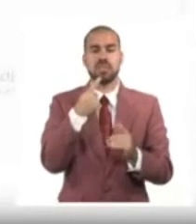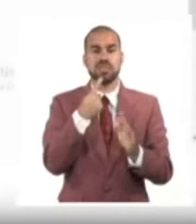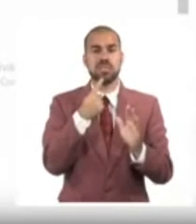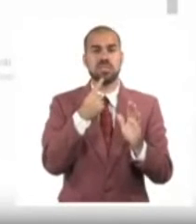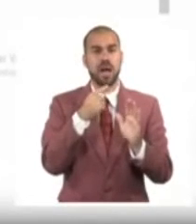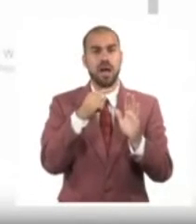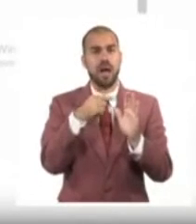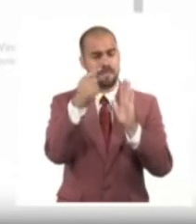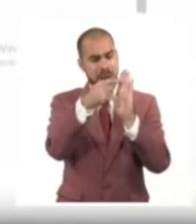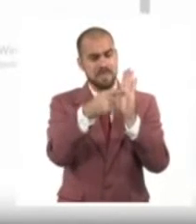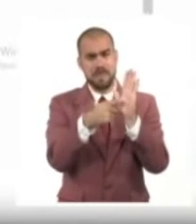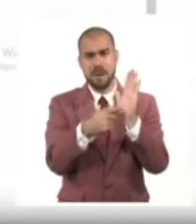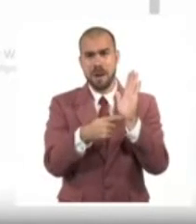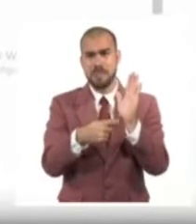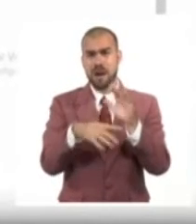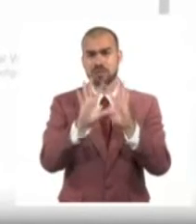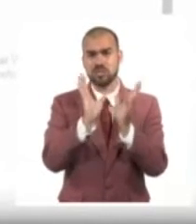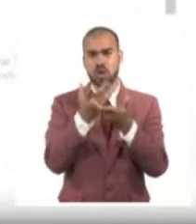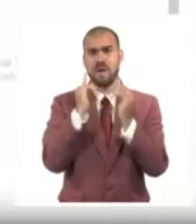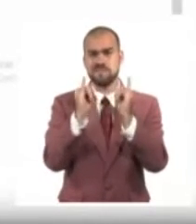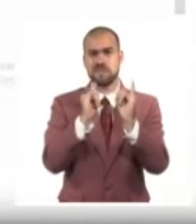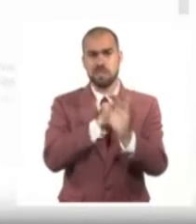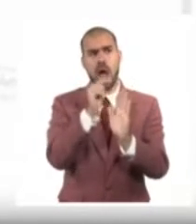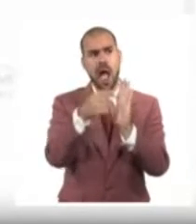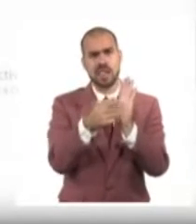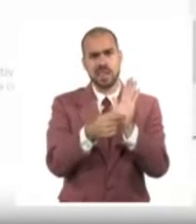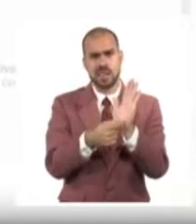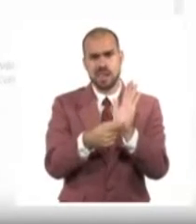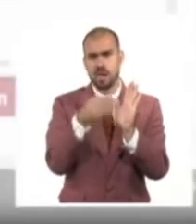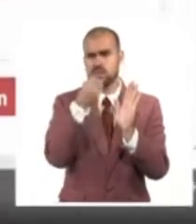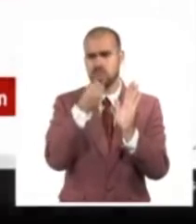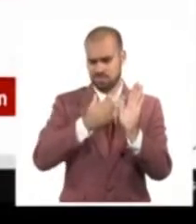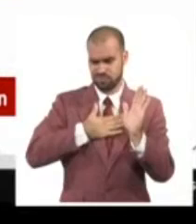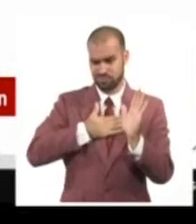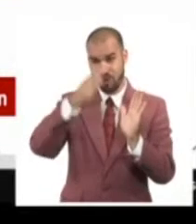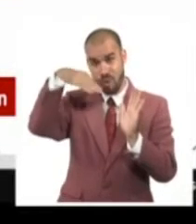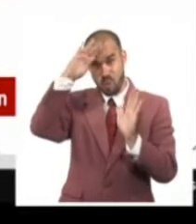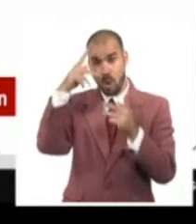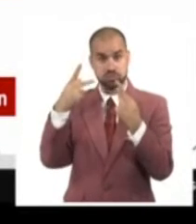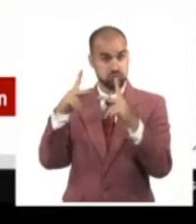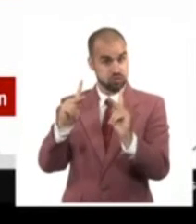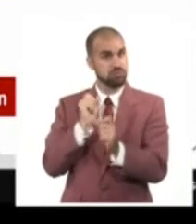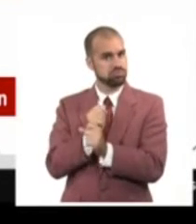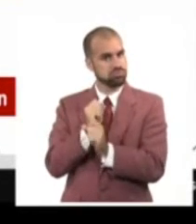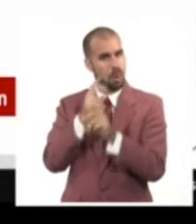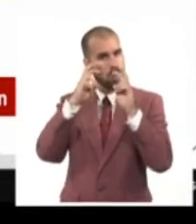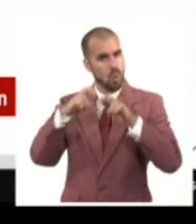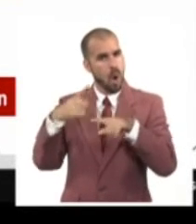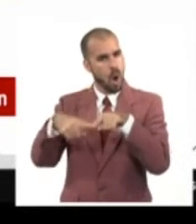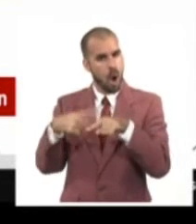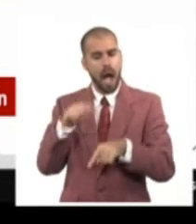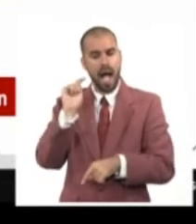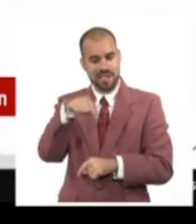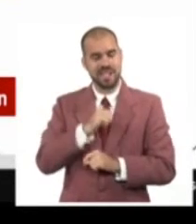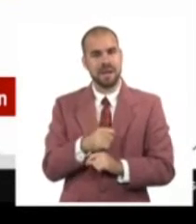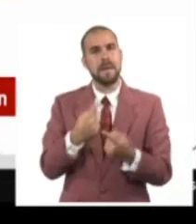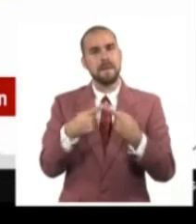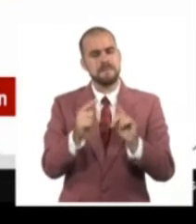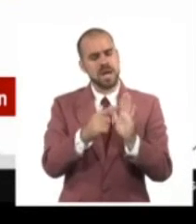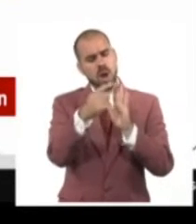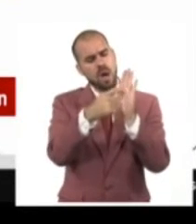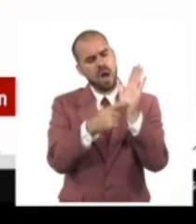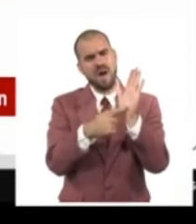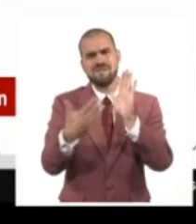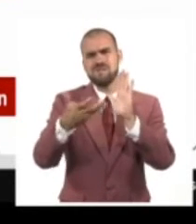todos estos asuntos aparezca información con fuentes cubanas, con profesionales nuestros, sino que cada día ese lenguaje sea con mayor